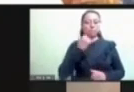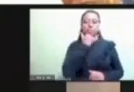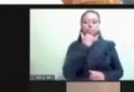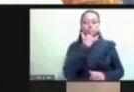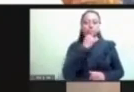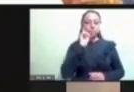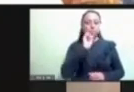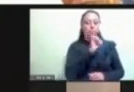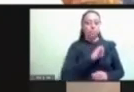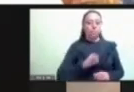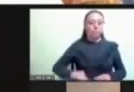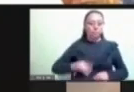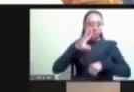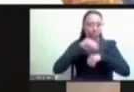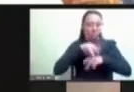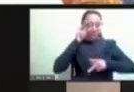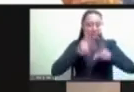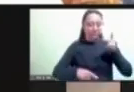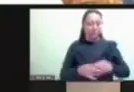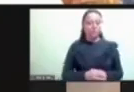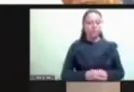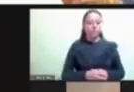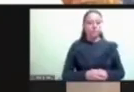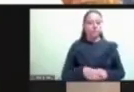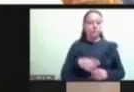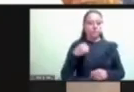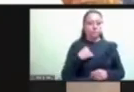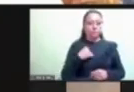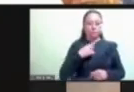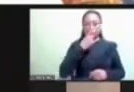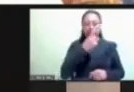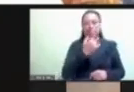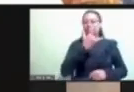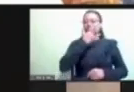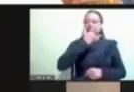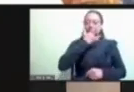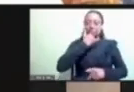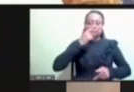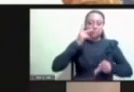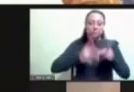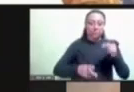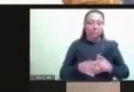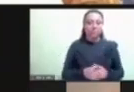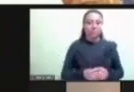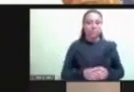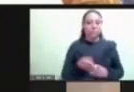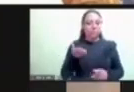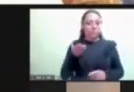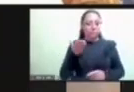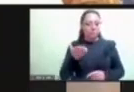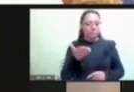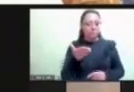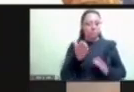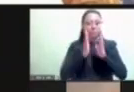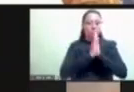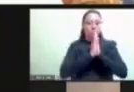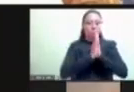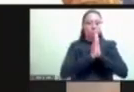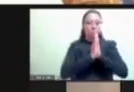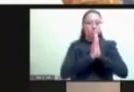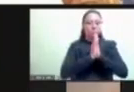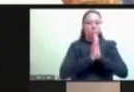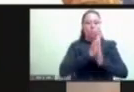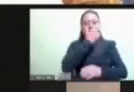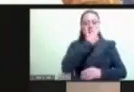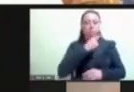Diputada, alcaldesa, permítame la interrupción y le ruego que me disculpe que la interrumpa. Le pediré de favor que se dirija a las